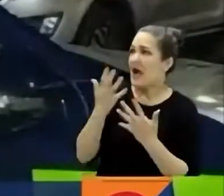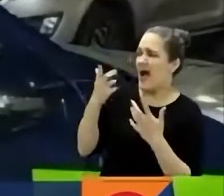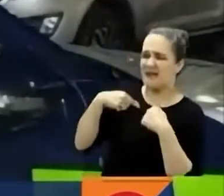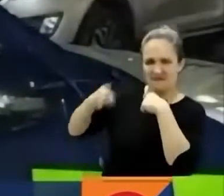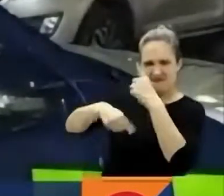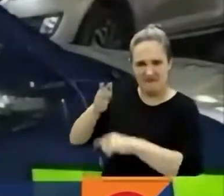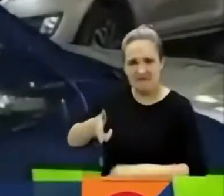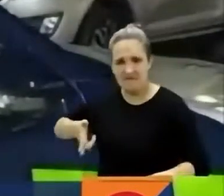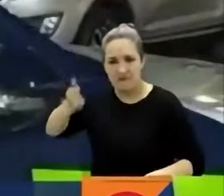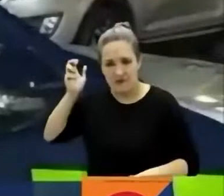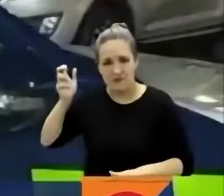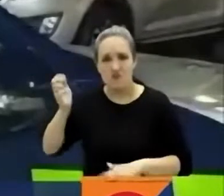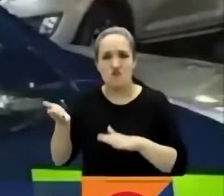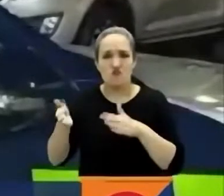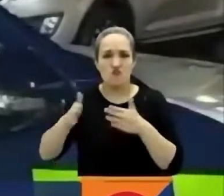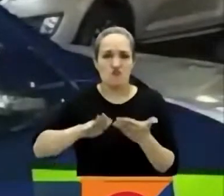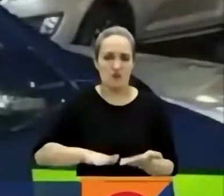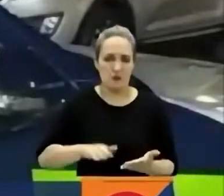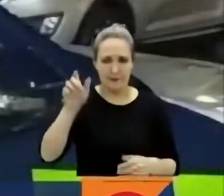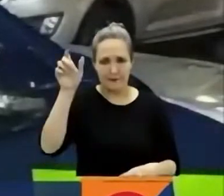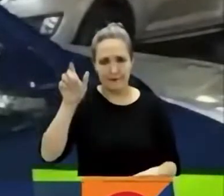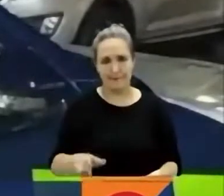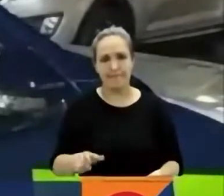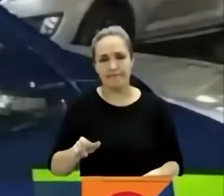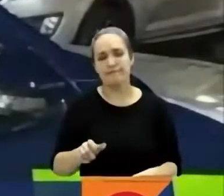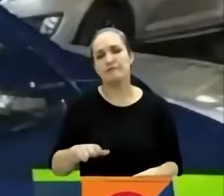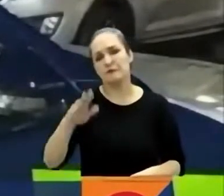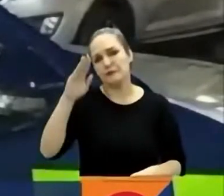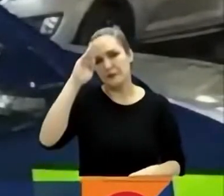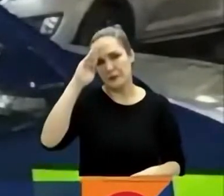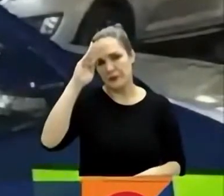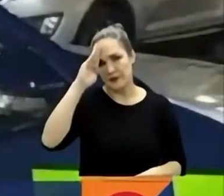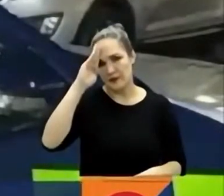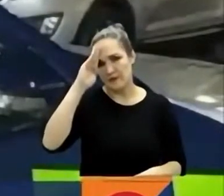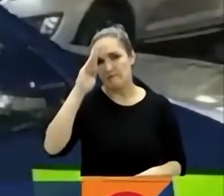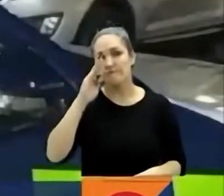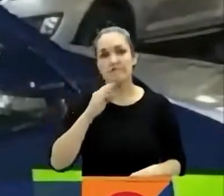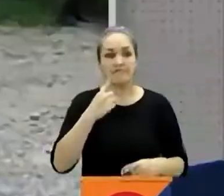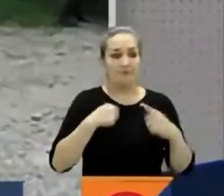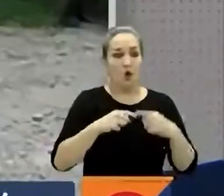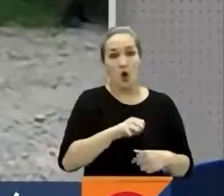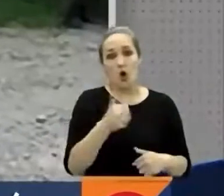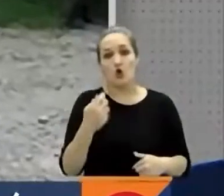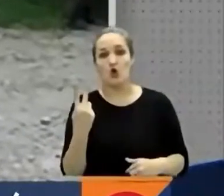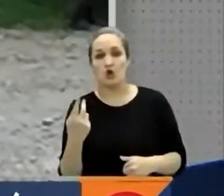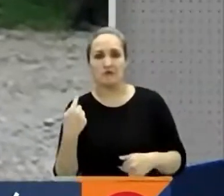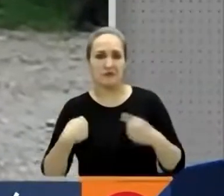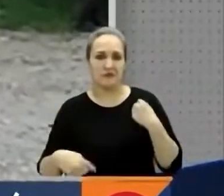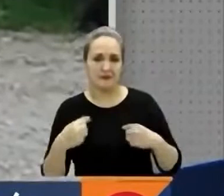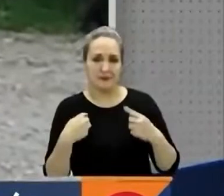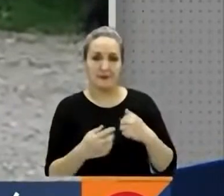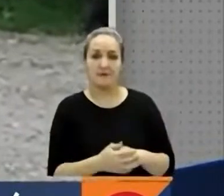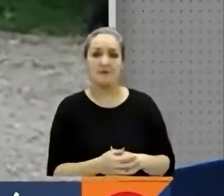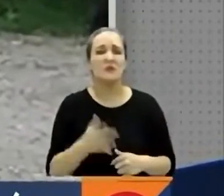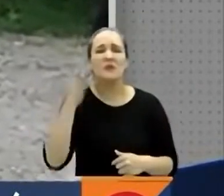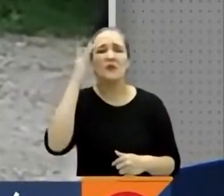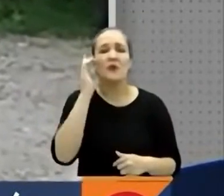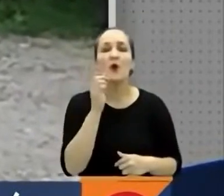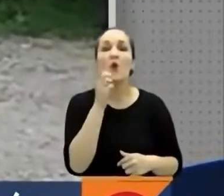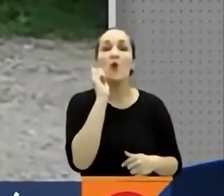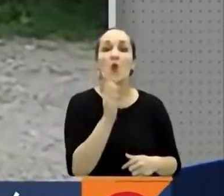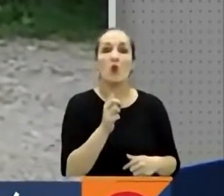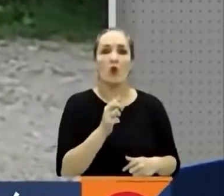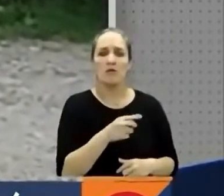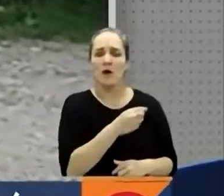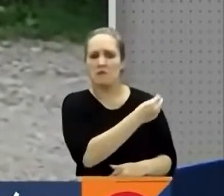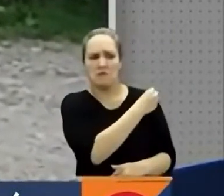pierde la vida nuestro intendente Carlos Andrés Giraldo Muñoz y resulta lesionado 2 uniformados más. La persecución se dio luego de que las autoridades recibieran